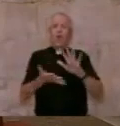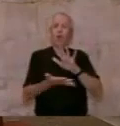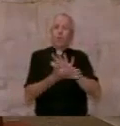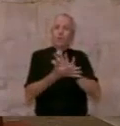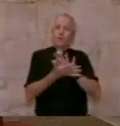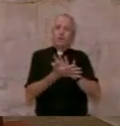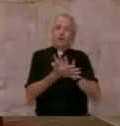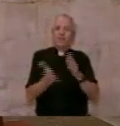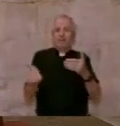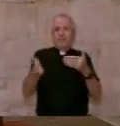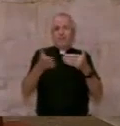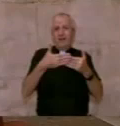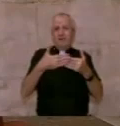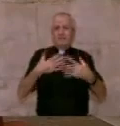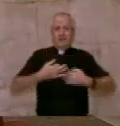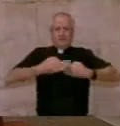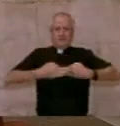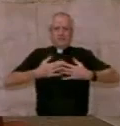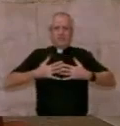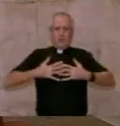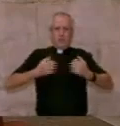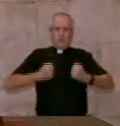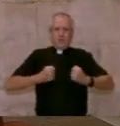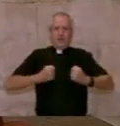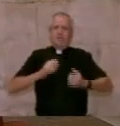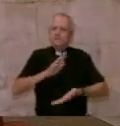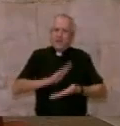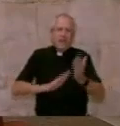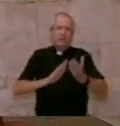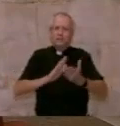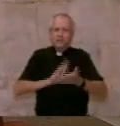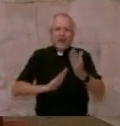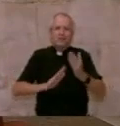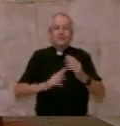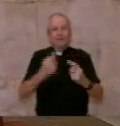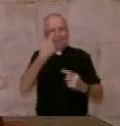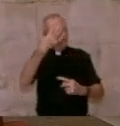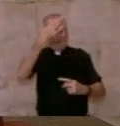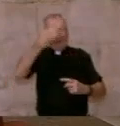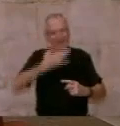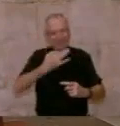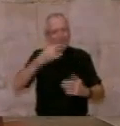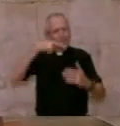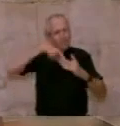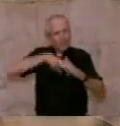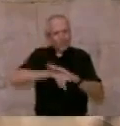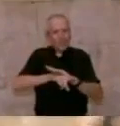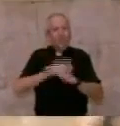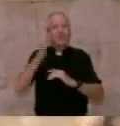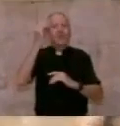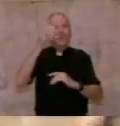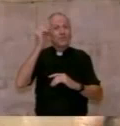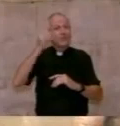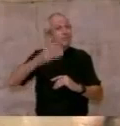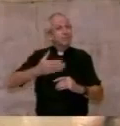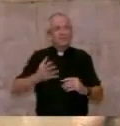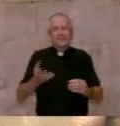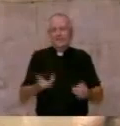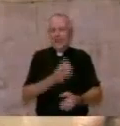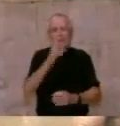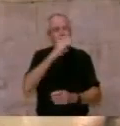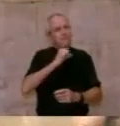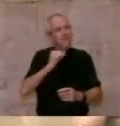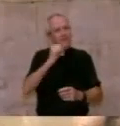aferrarse a las propias seguridades. Salgamos creyendo profundamente que lo que anunciamos es algo